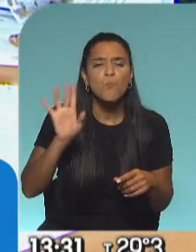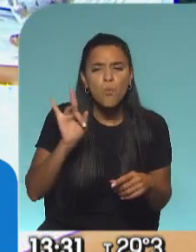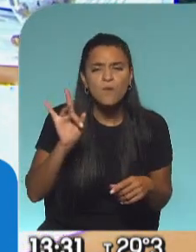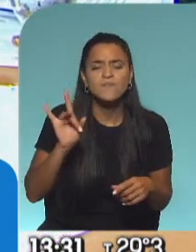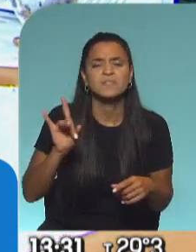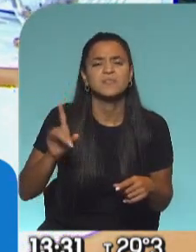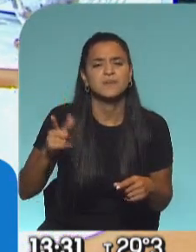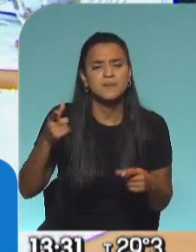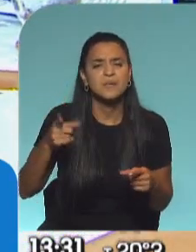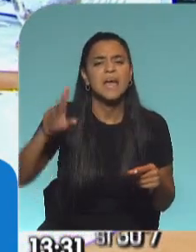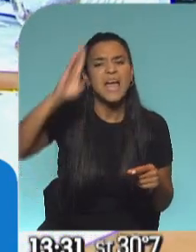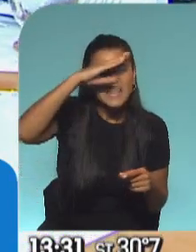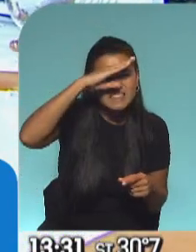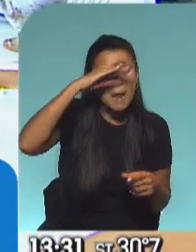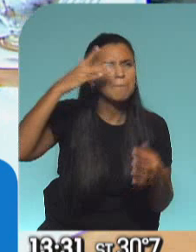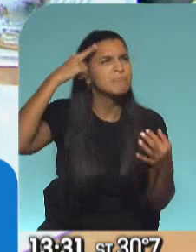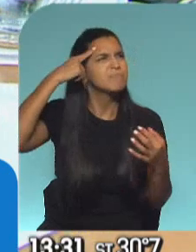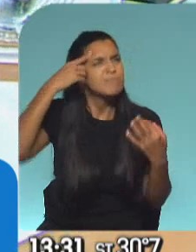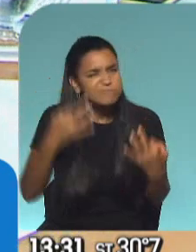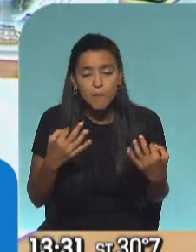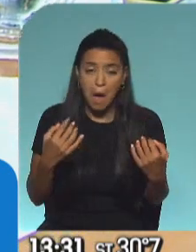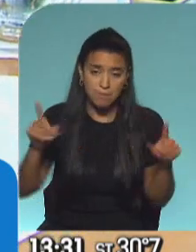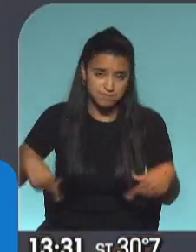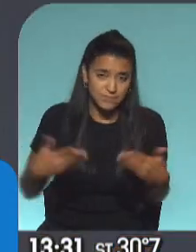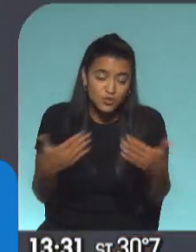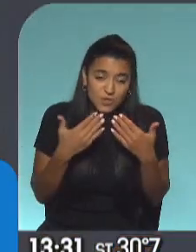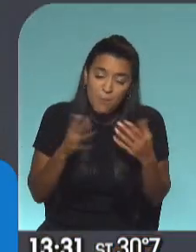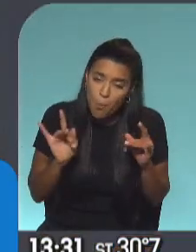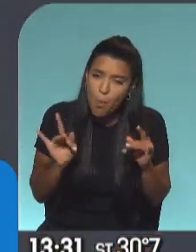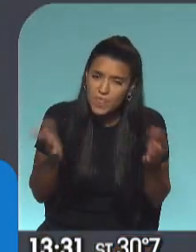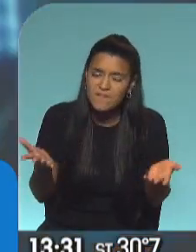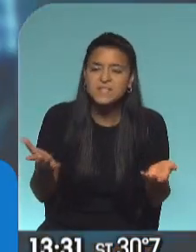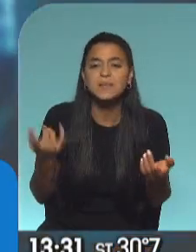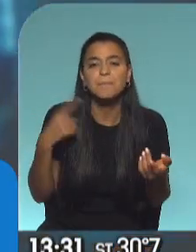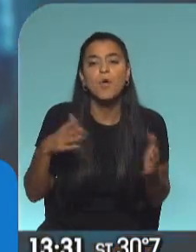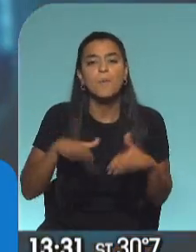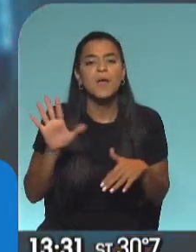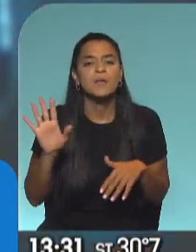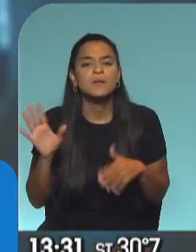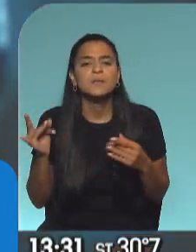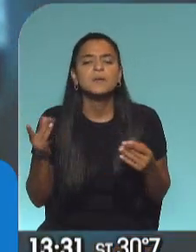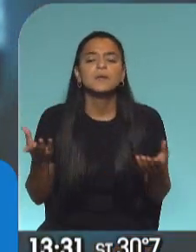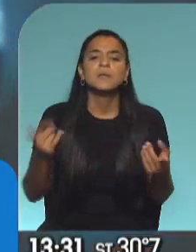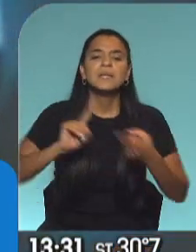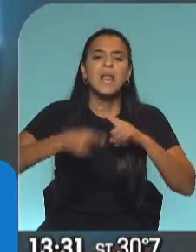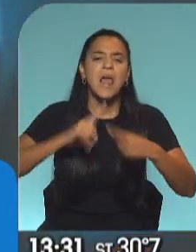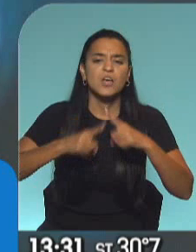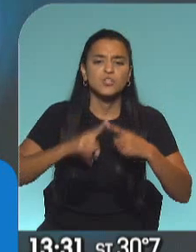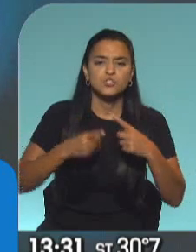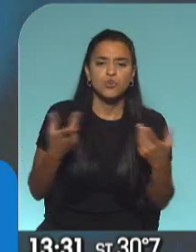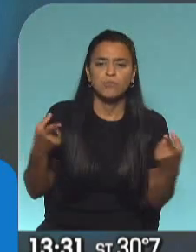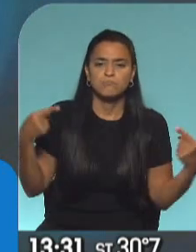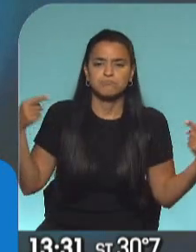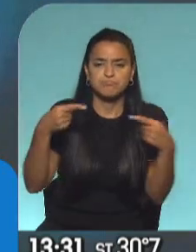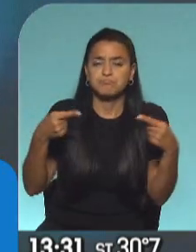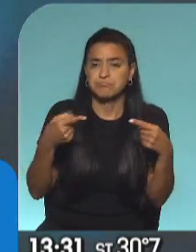encontrar racionalidad en Trump. En la política exterior creo que es más difícil. Evidentemente no hubo una relación. La relación de